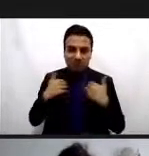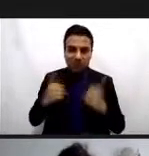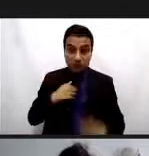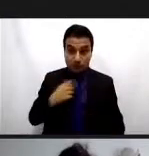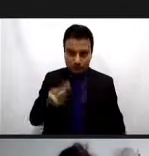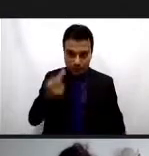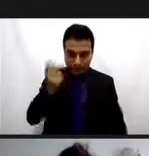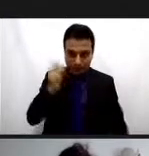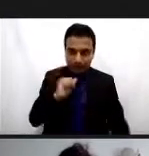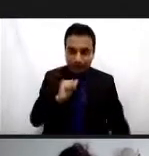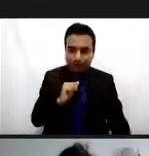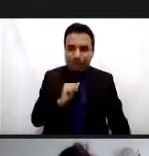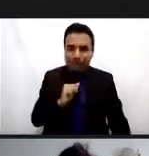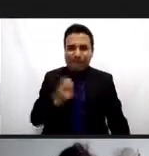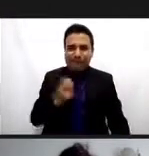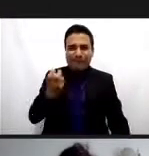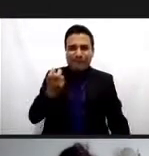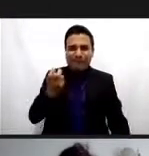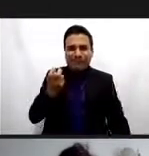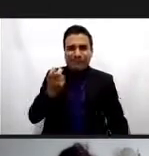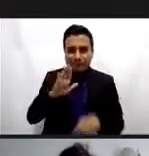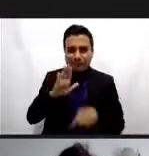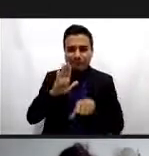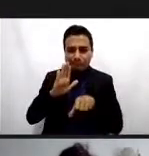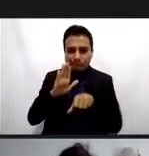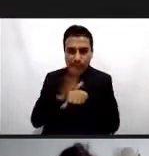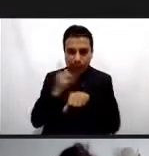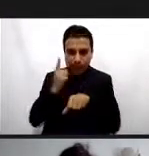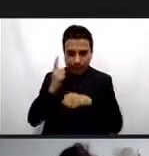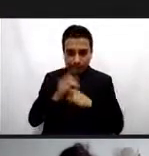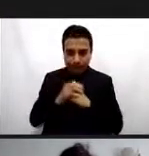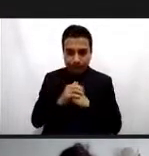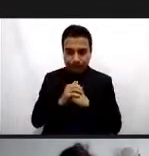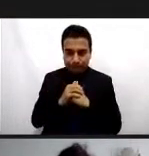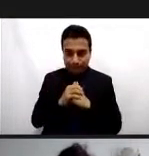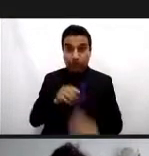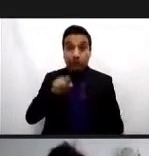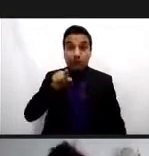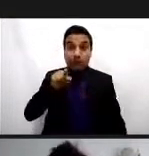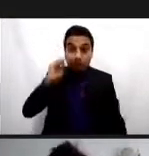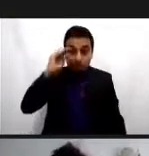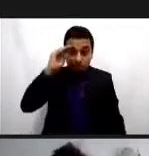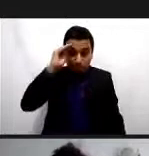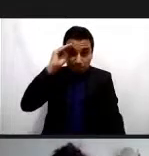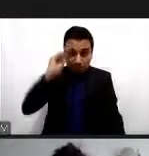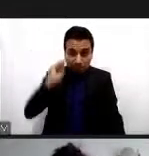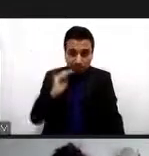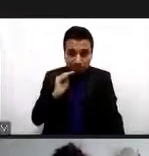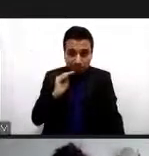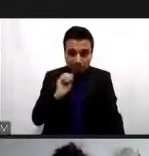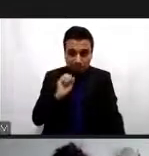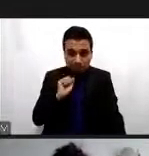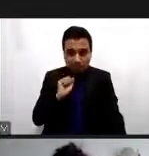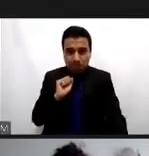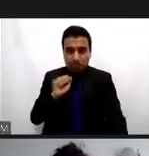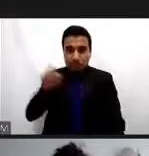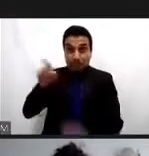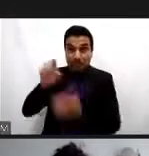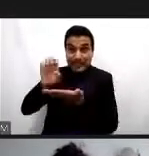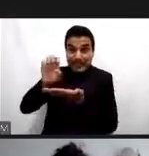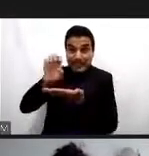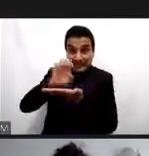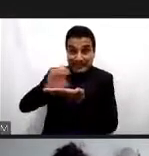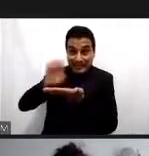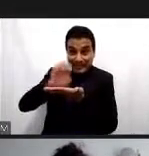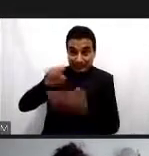es, ¿por qué pasó eso? Y si es que tú consideras que hay ciertas leyes en escena y en el